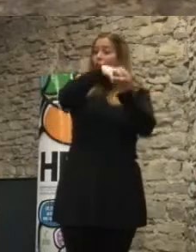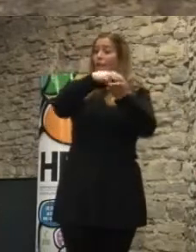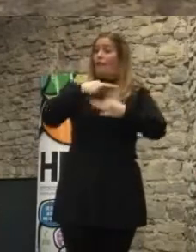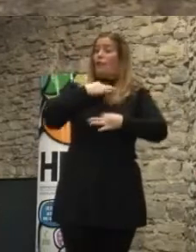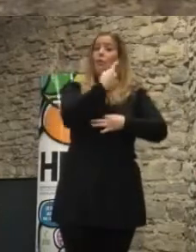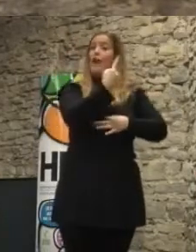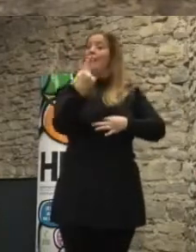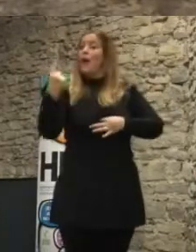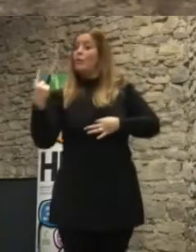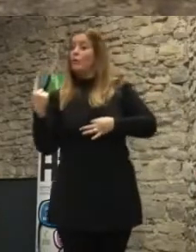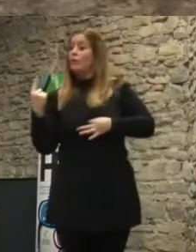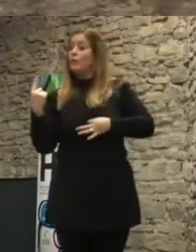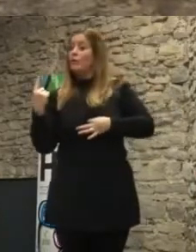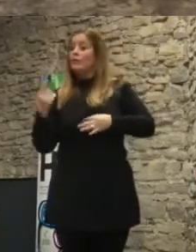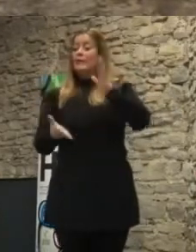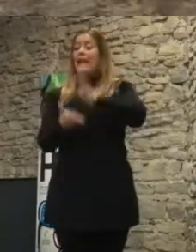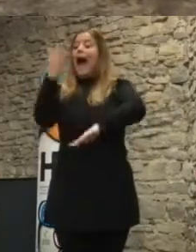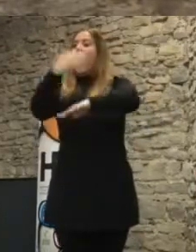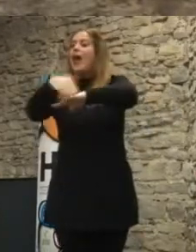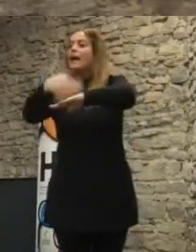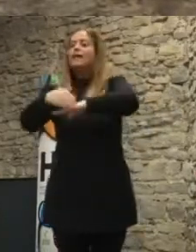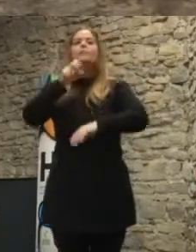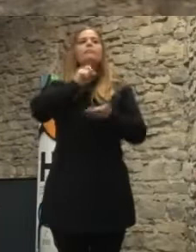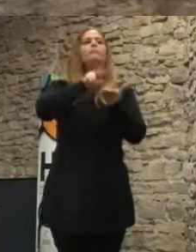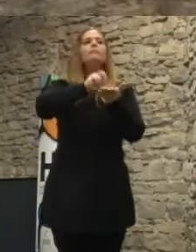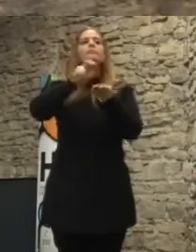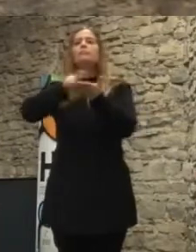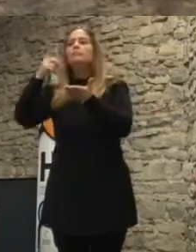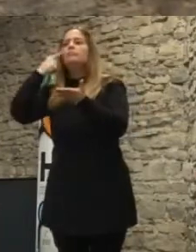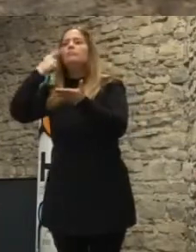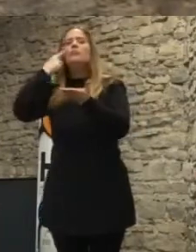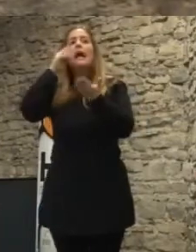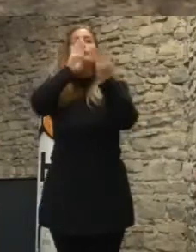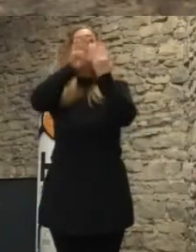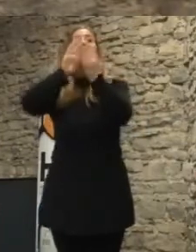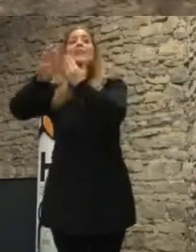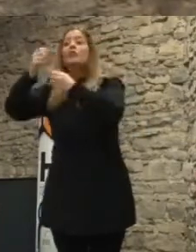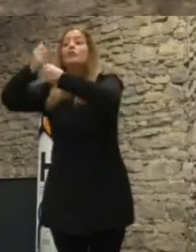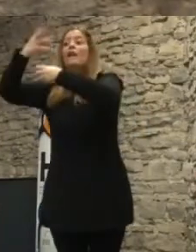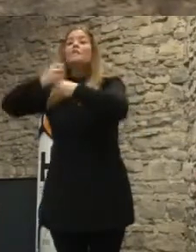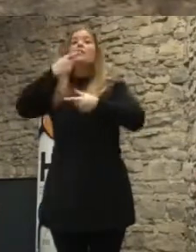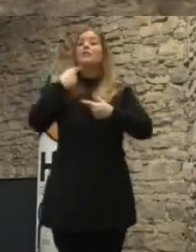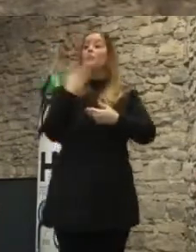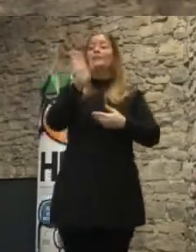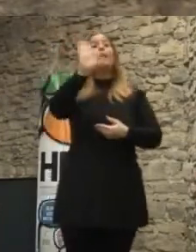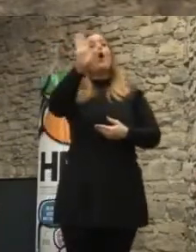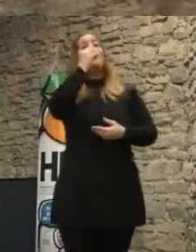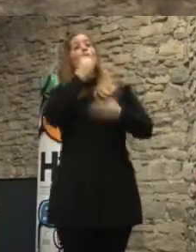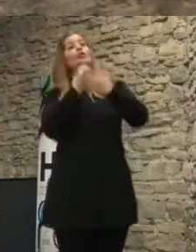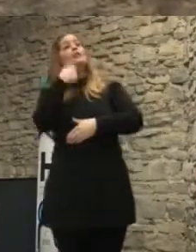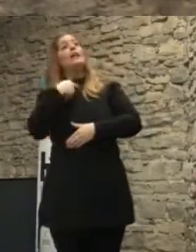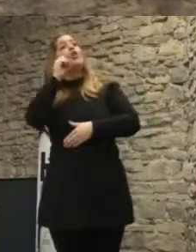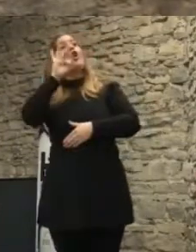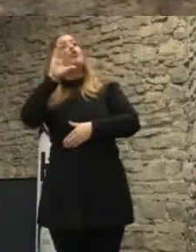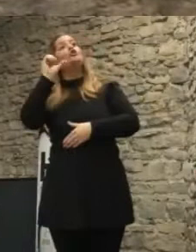hacer puerta fría a los vecinos que estaban alrededor del edificio y se presentaba. Buenos días, soy Óscar Rebollo, soy el director del centro